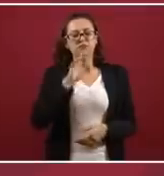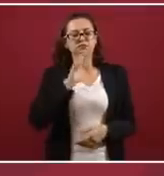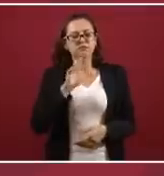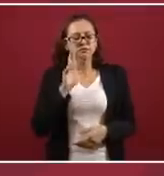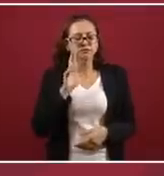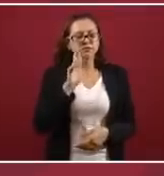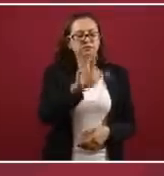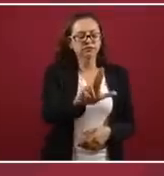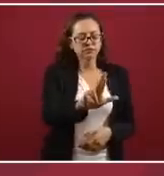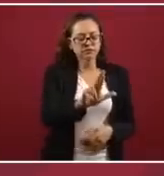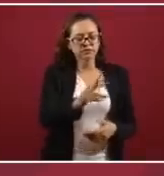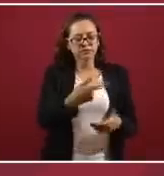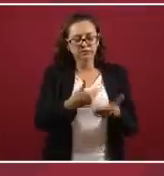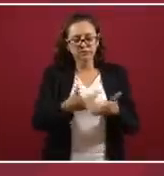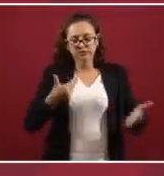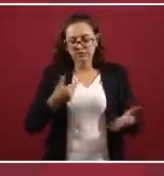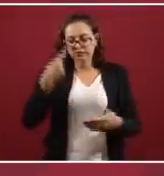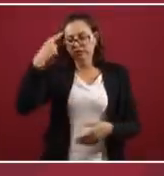pensando